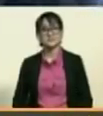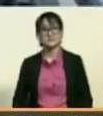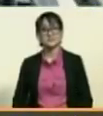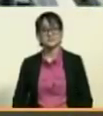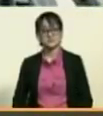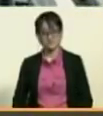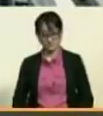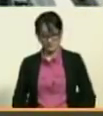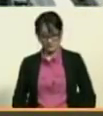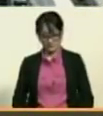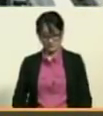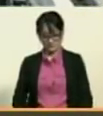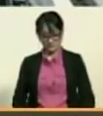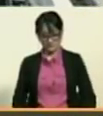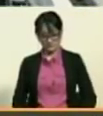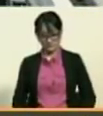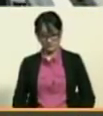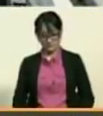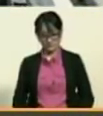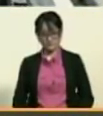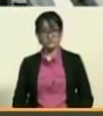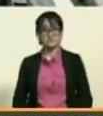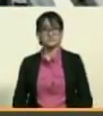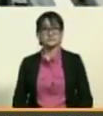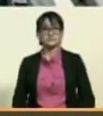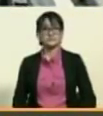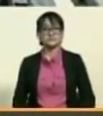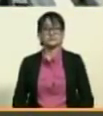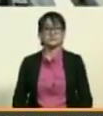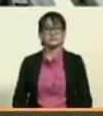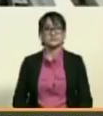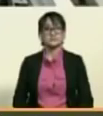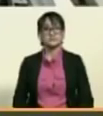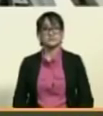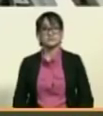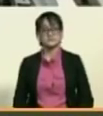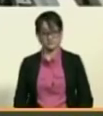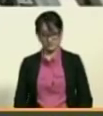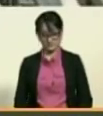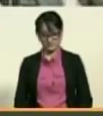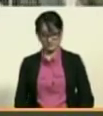8 lanchas de pasajeros. A todo dar también, para seguir avanzando.